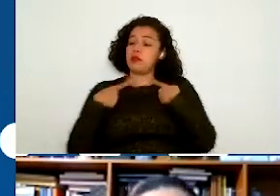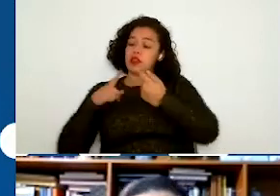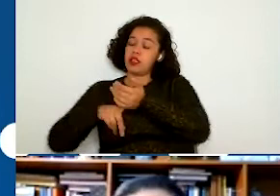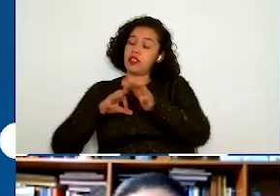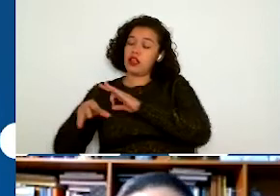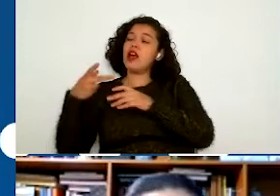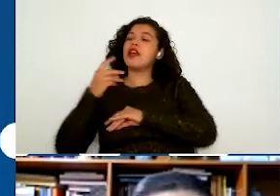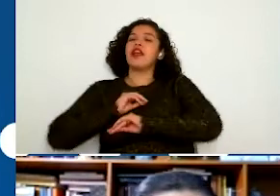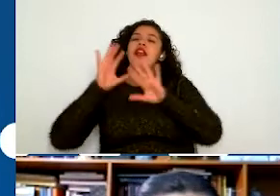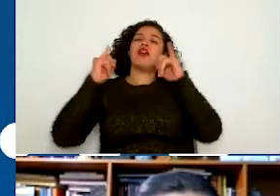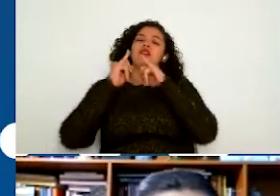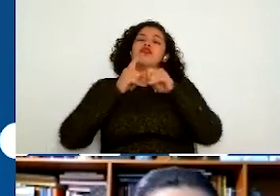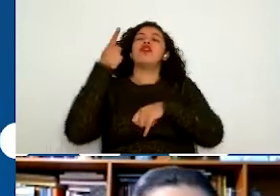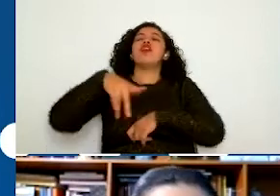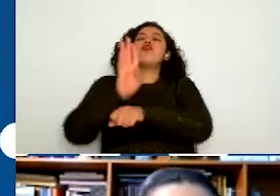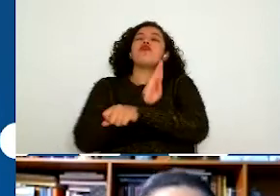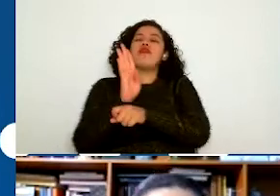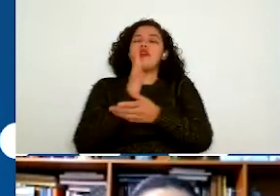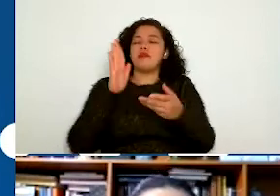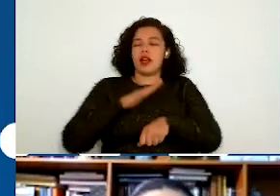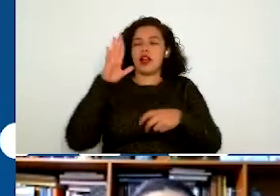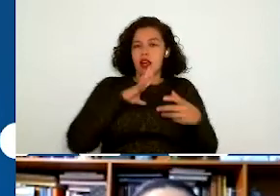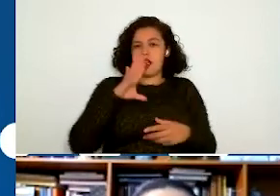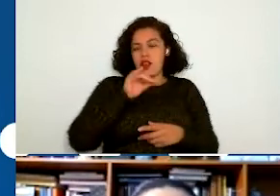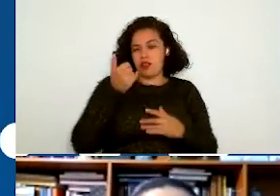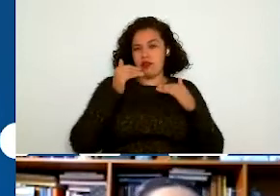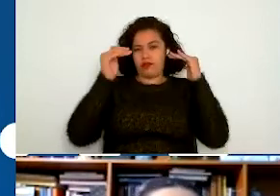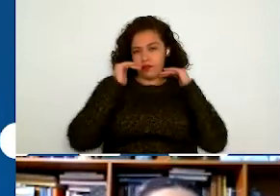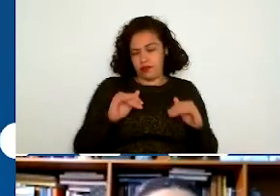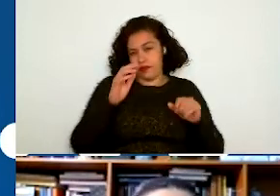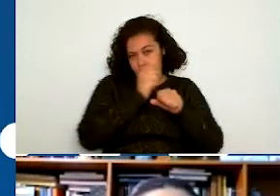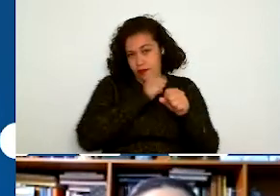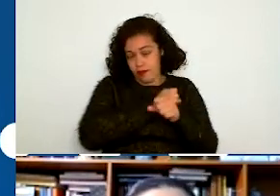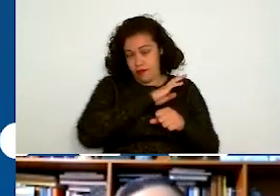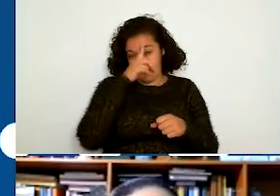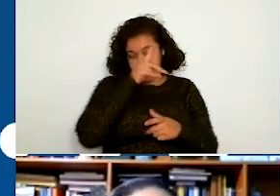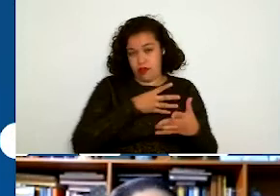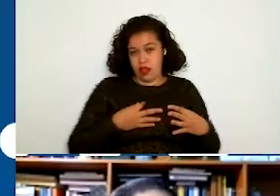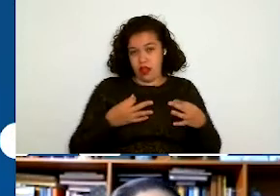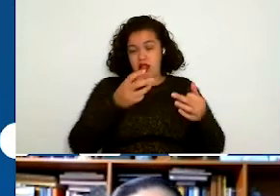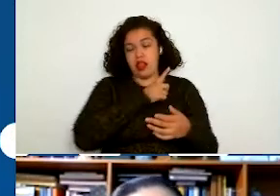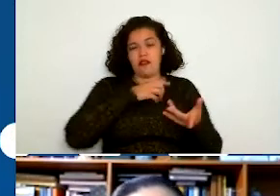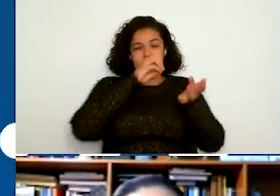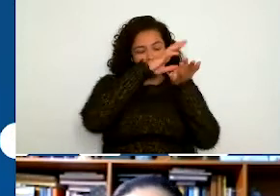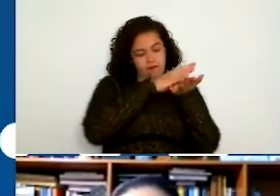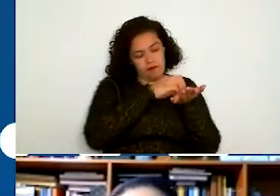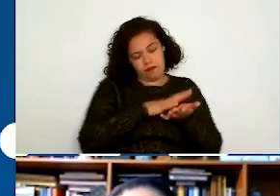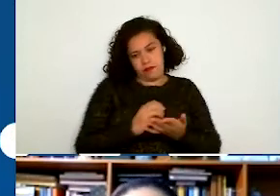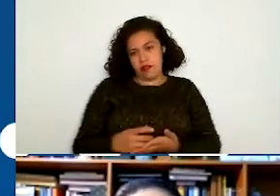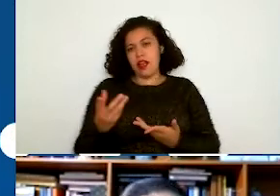la institución. Y otro de los puntos es que además una buena práctica de calidad debe estar documentada y